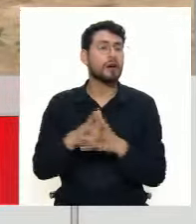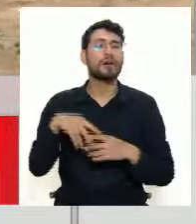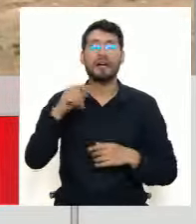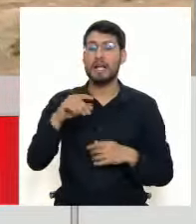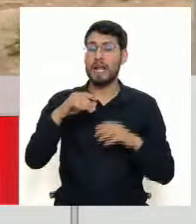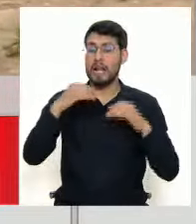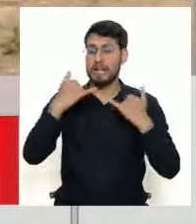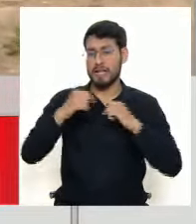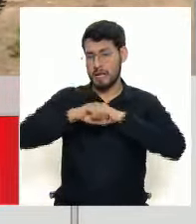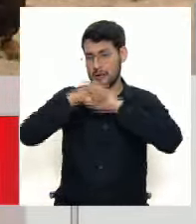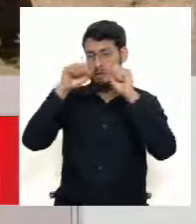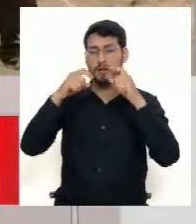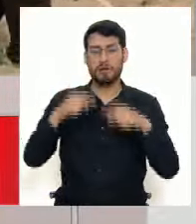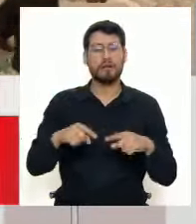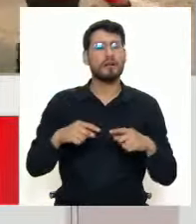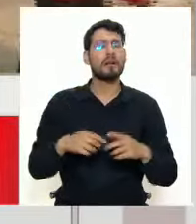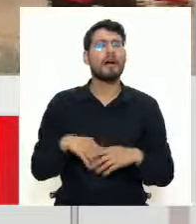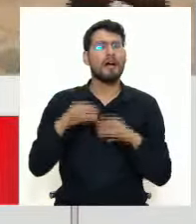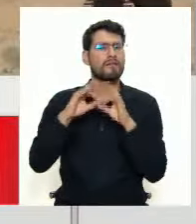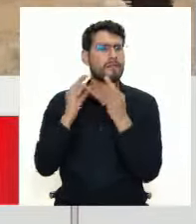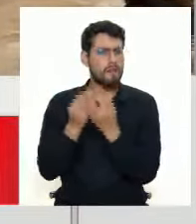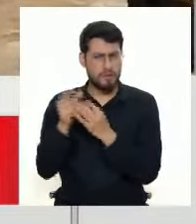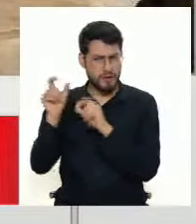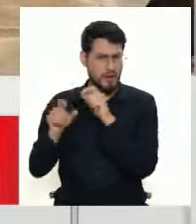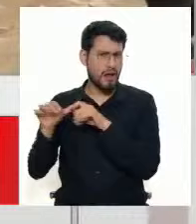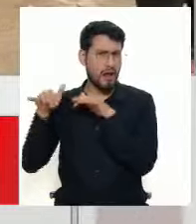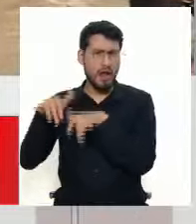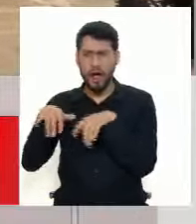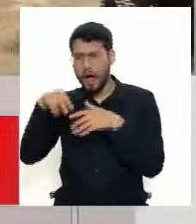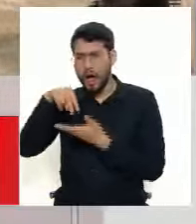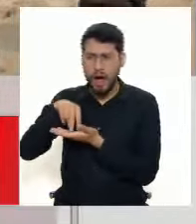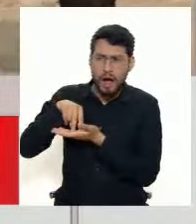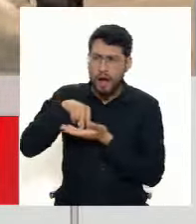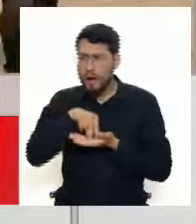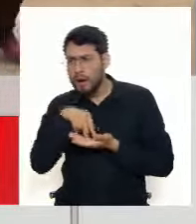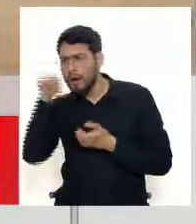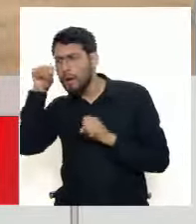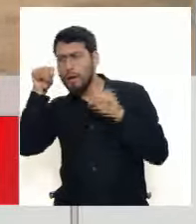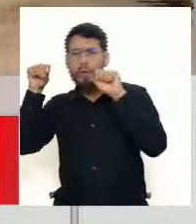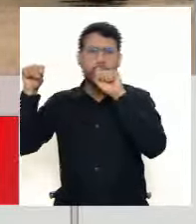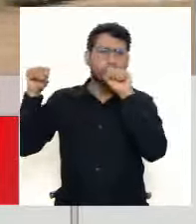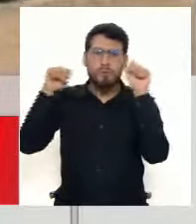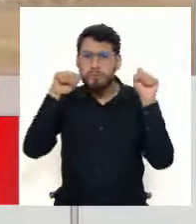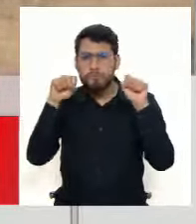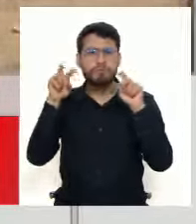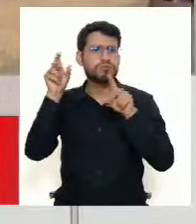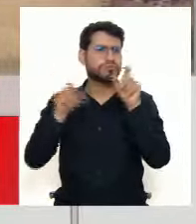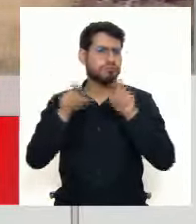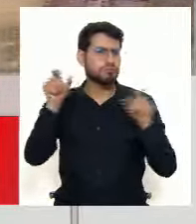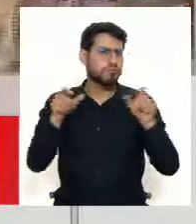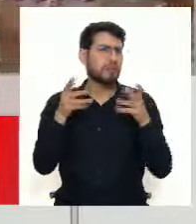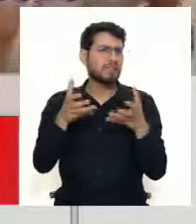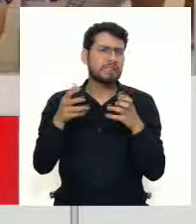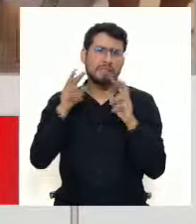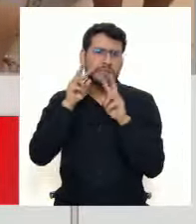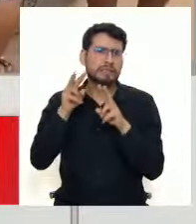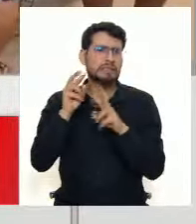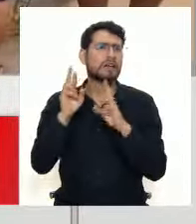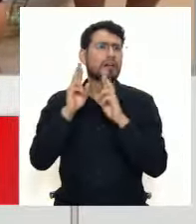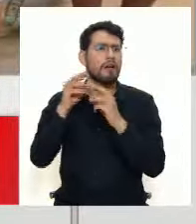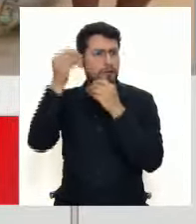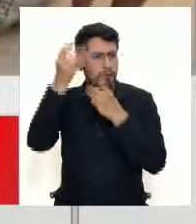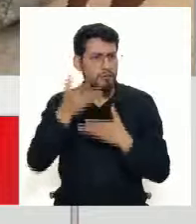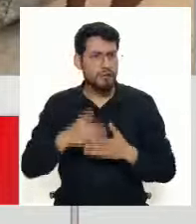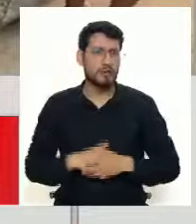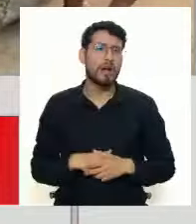horas de la mañana habían familiares aquí apostados en el puerto de Pucallpa, por supuesto, que necesitaban la información.